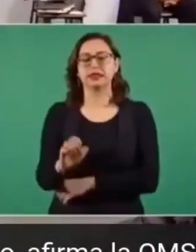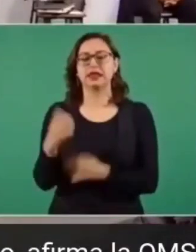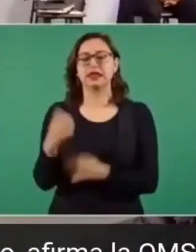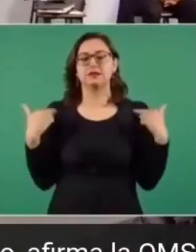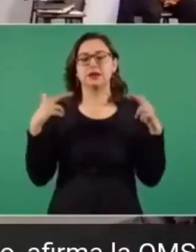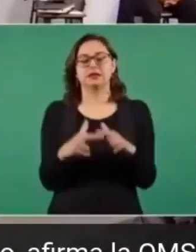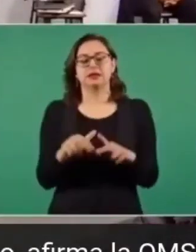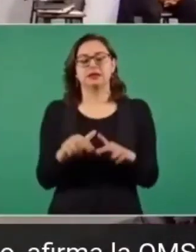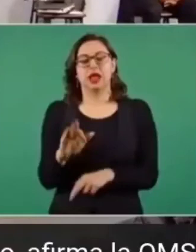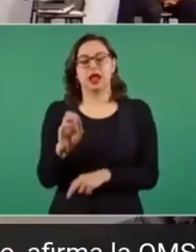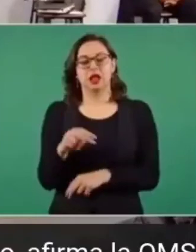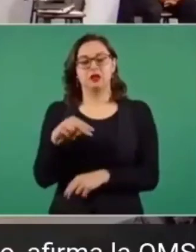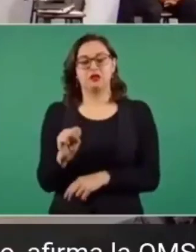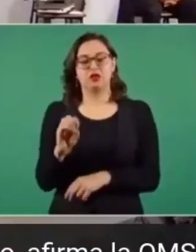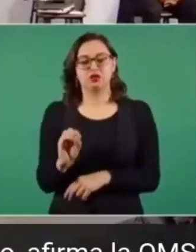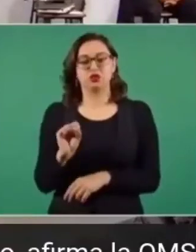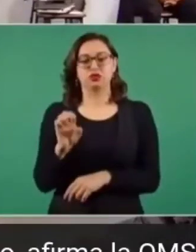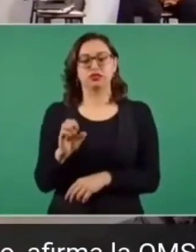verdad